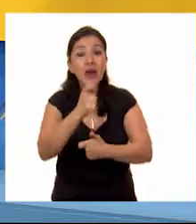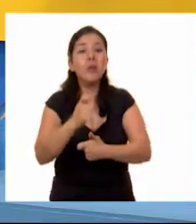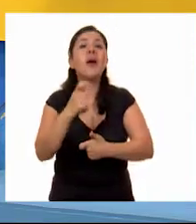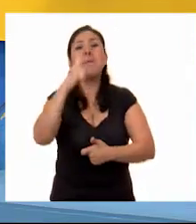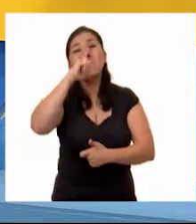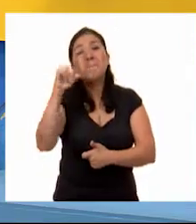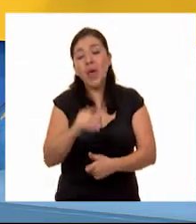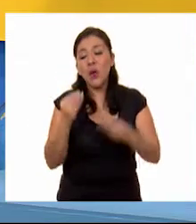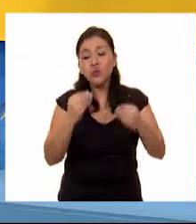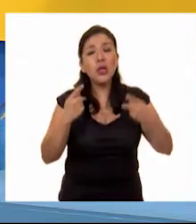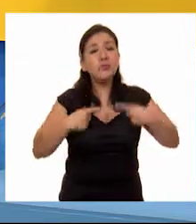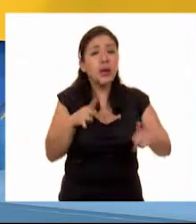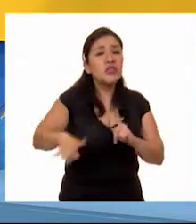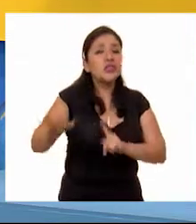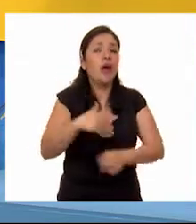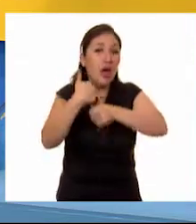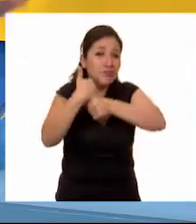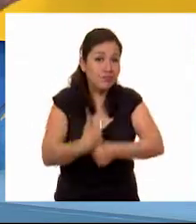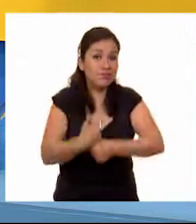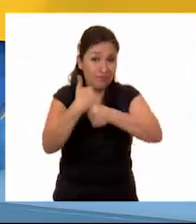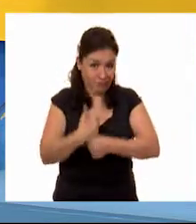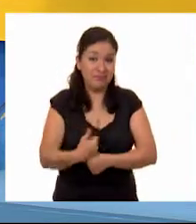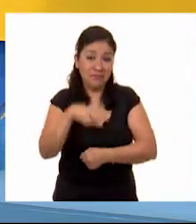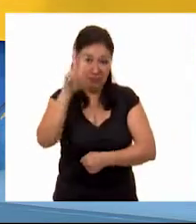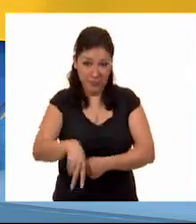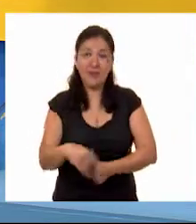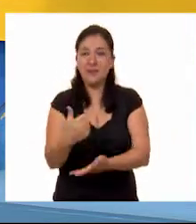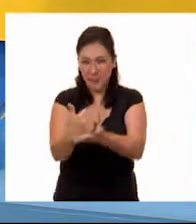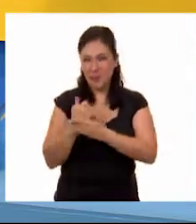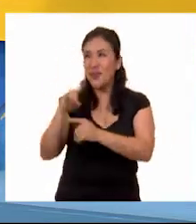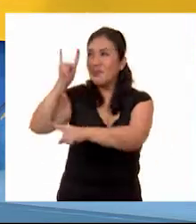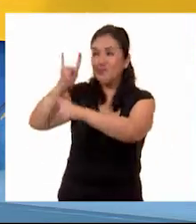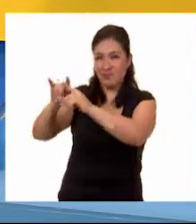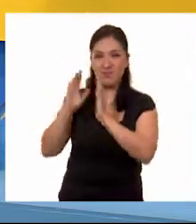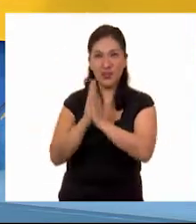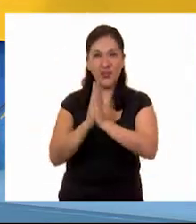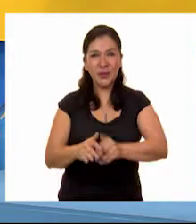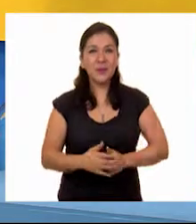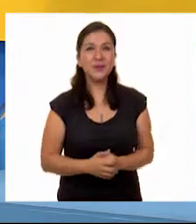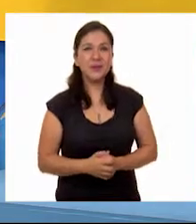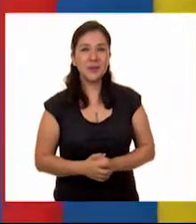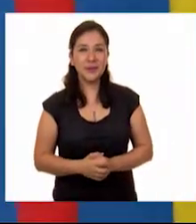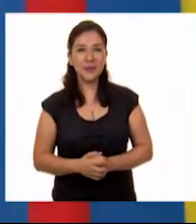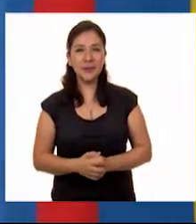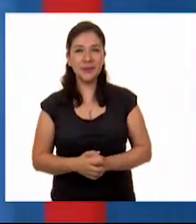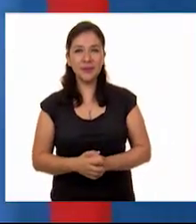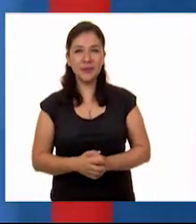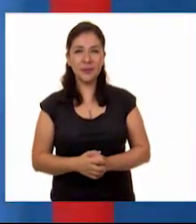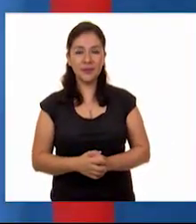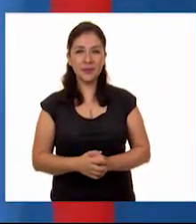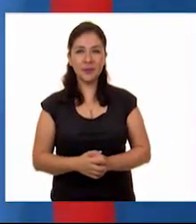vida de toda la población. ¿Me ayudas a pegar los carteles de la crisis, por favor, Jenny? Claro que sí.